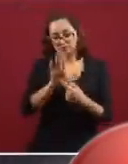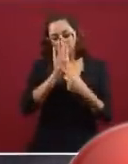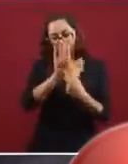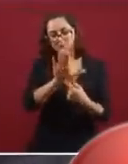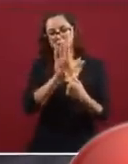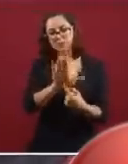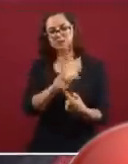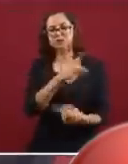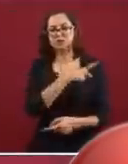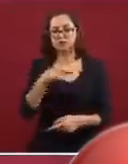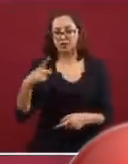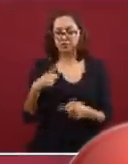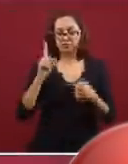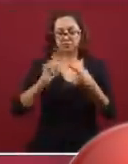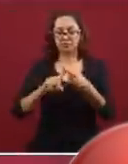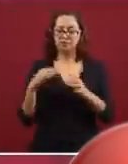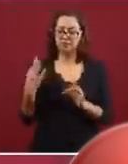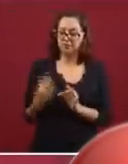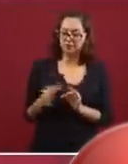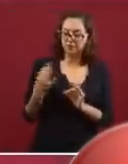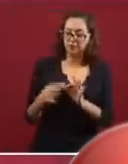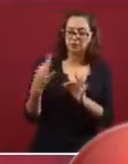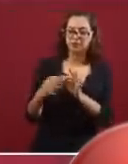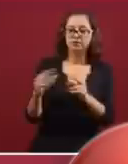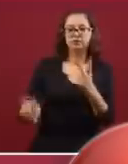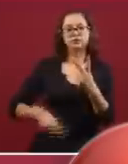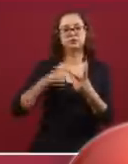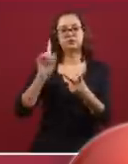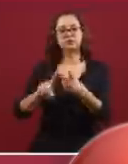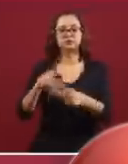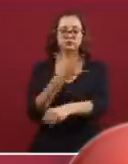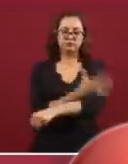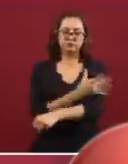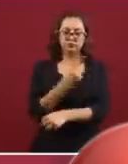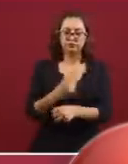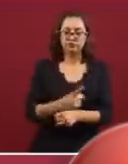de eficiencia, de honestidad,